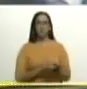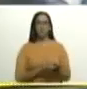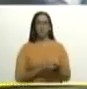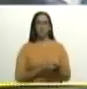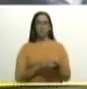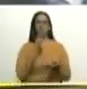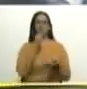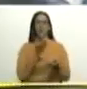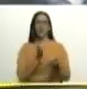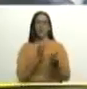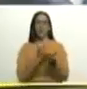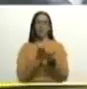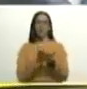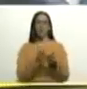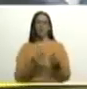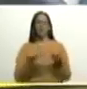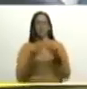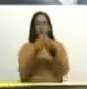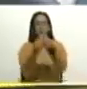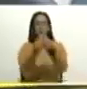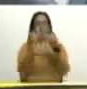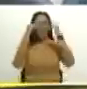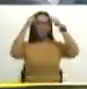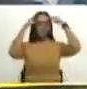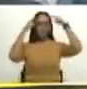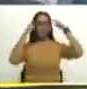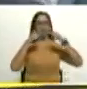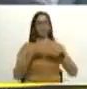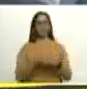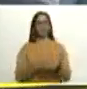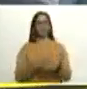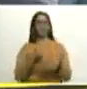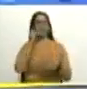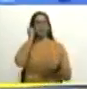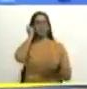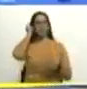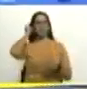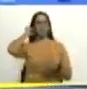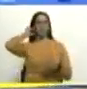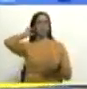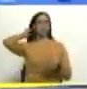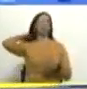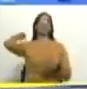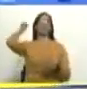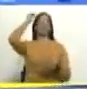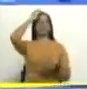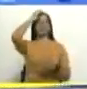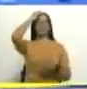Una buena parte fui con el comandante Chávez. Un aprendizaje gigantesco